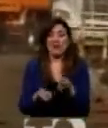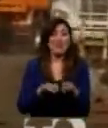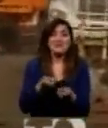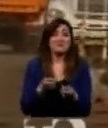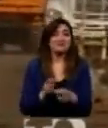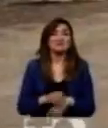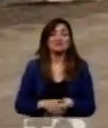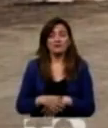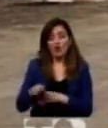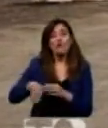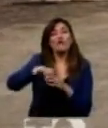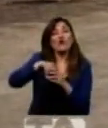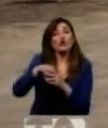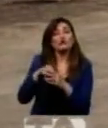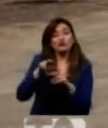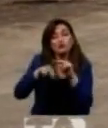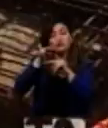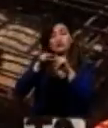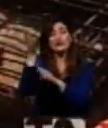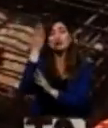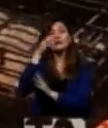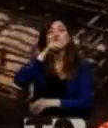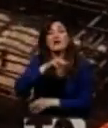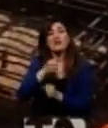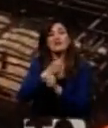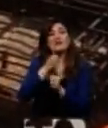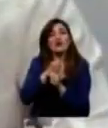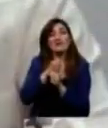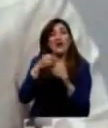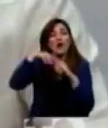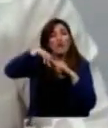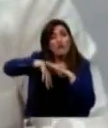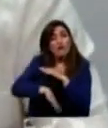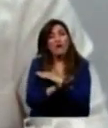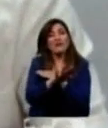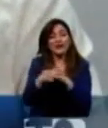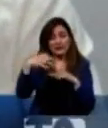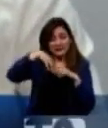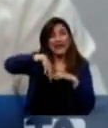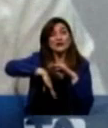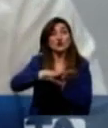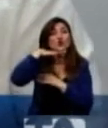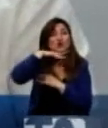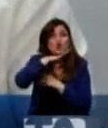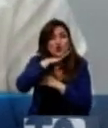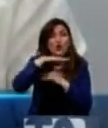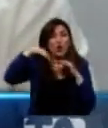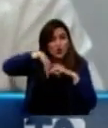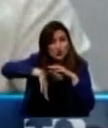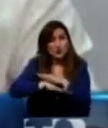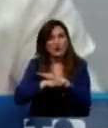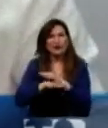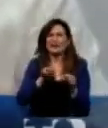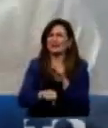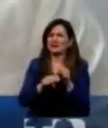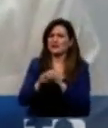de la reconstrucción, la alcaldía de Manta ha trabajado sobre todo bajo tierra. El sistema de alcantarillado y agua potable que estaba en